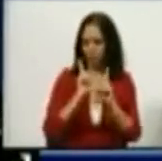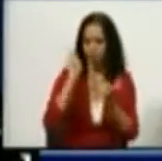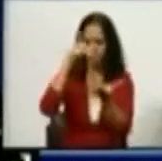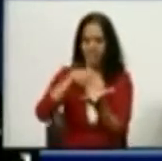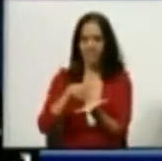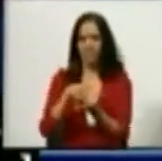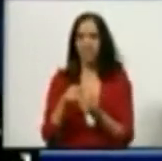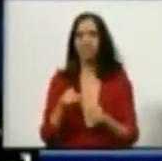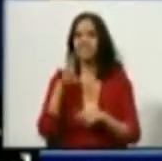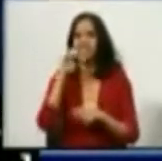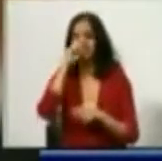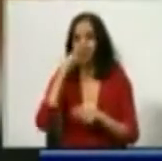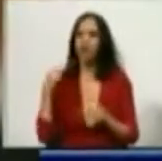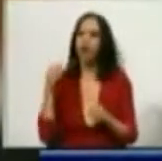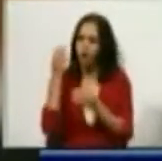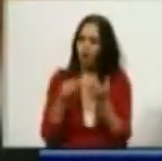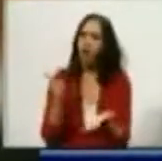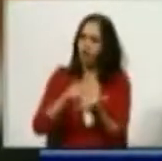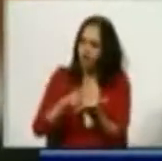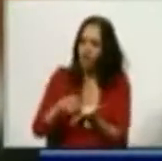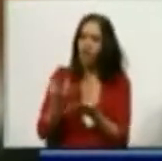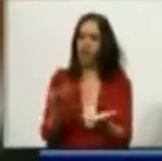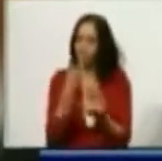invito a visitar Mi ciudad